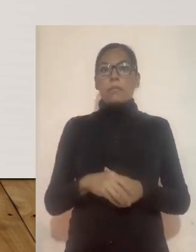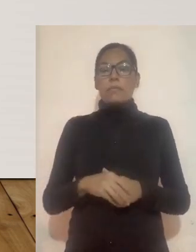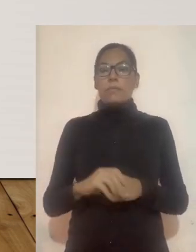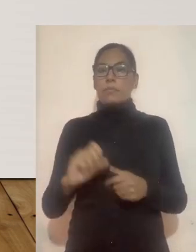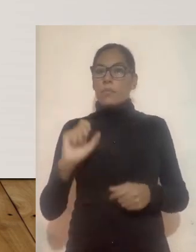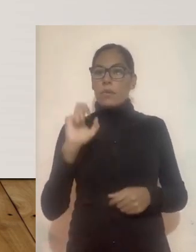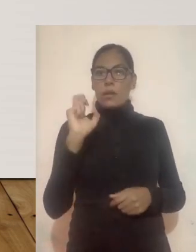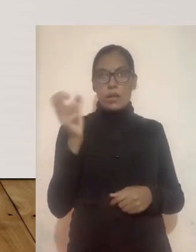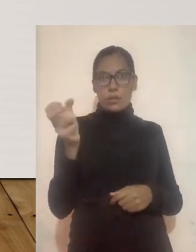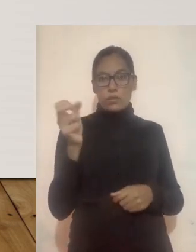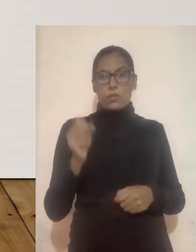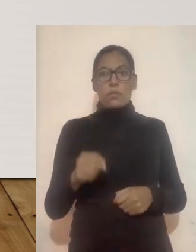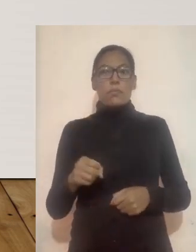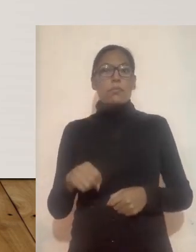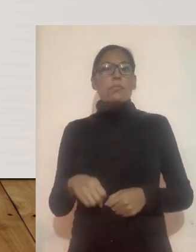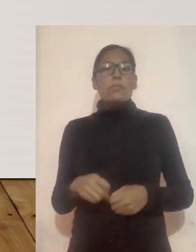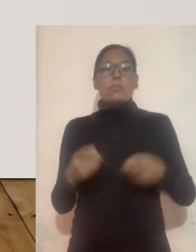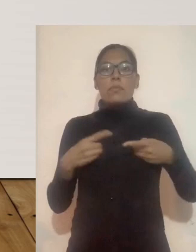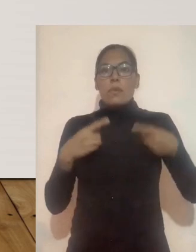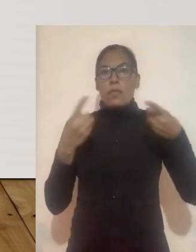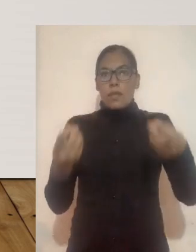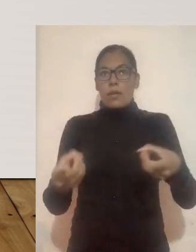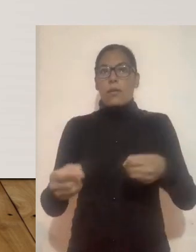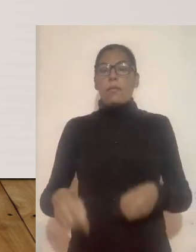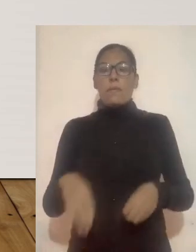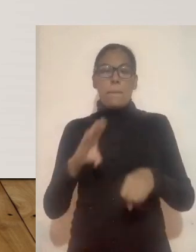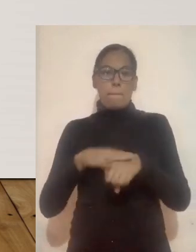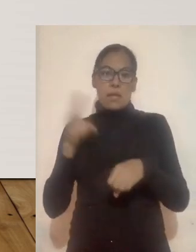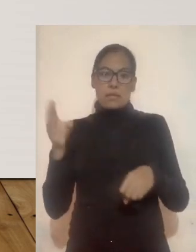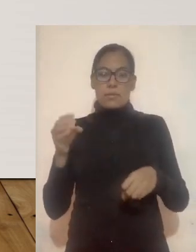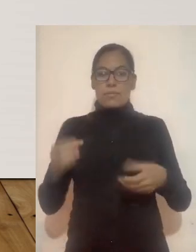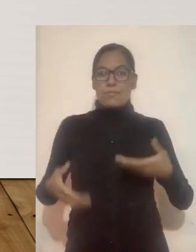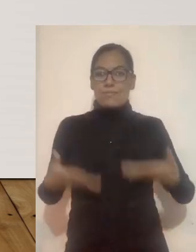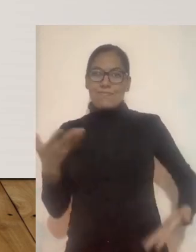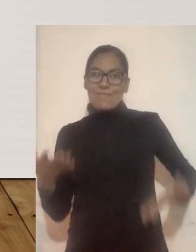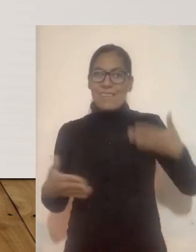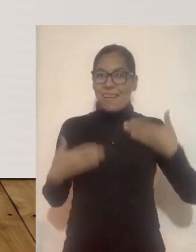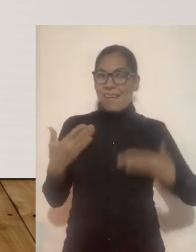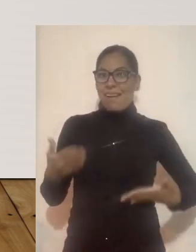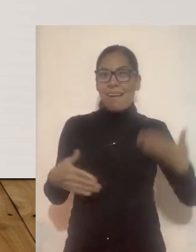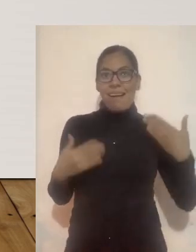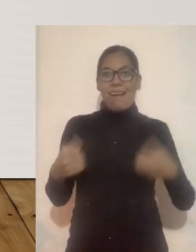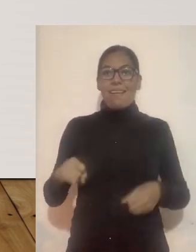mejores resultados de las condiciones más difíciles.